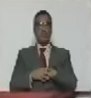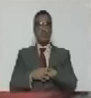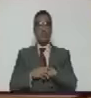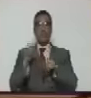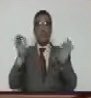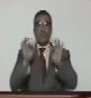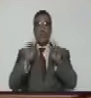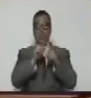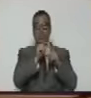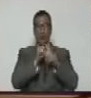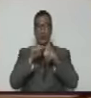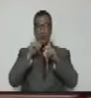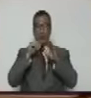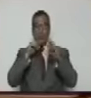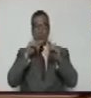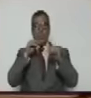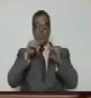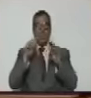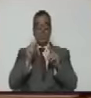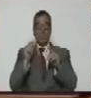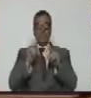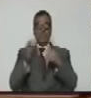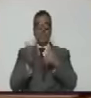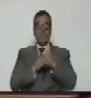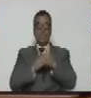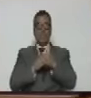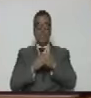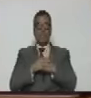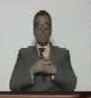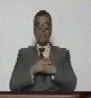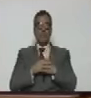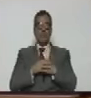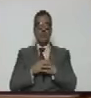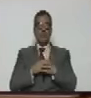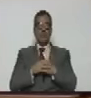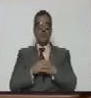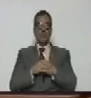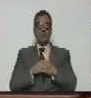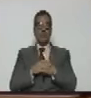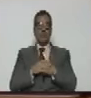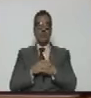¿Nadie más anotará el derecho de palabra? Se va a cerrar.